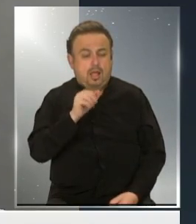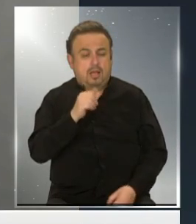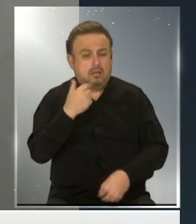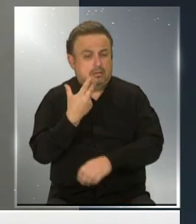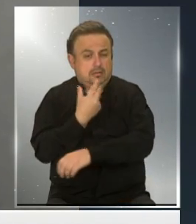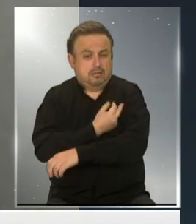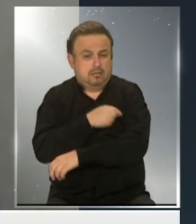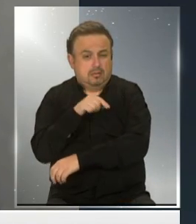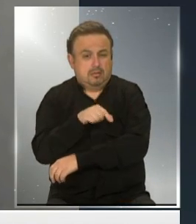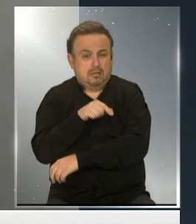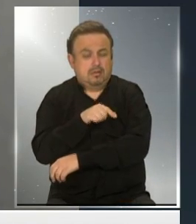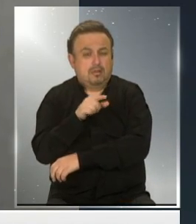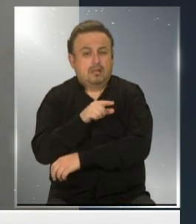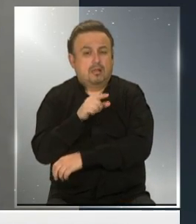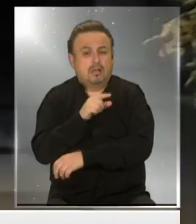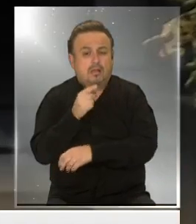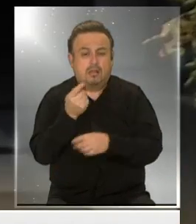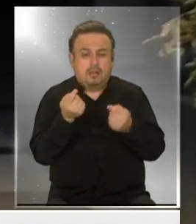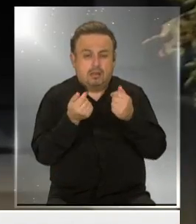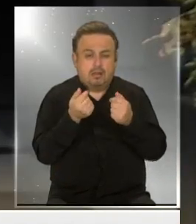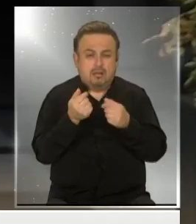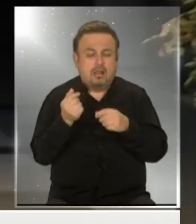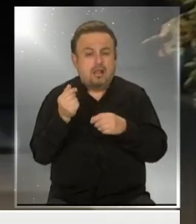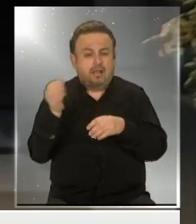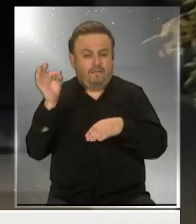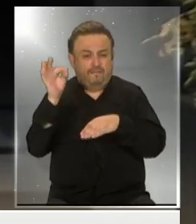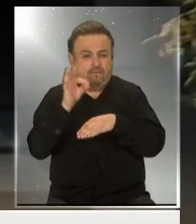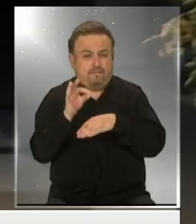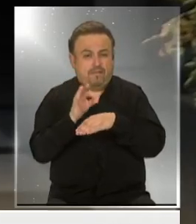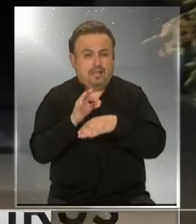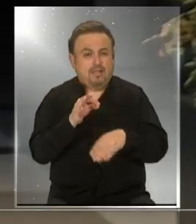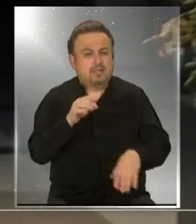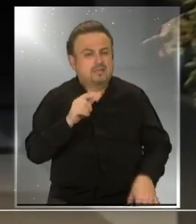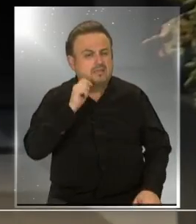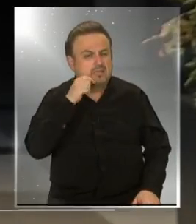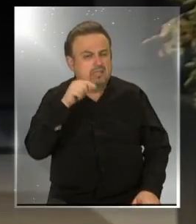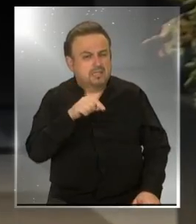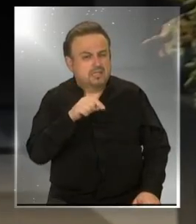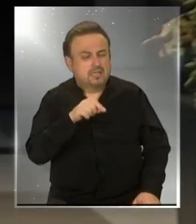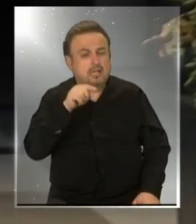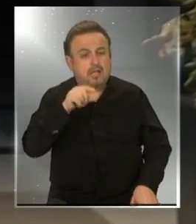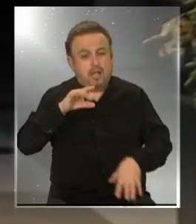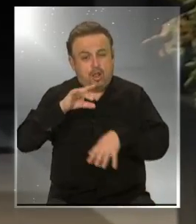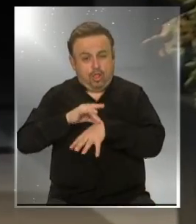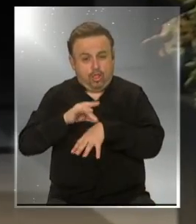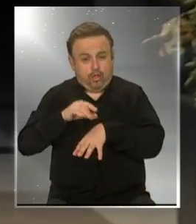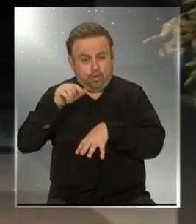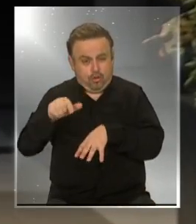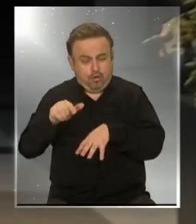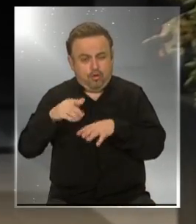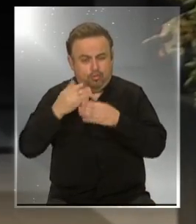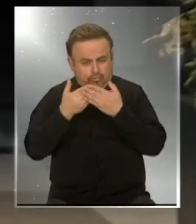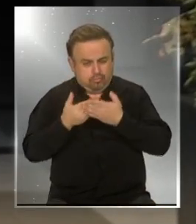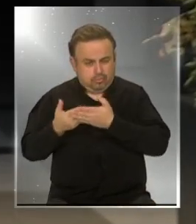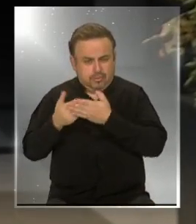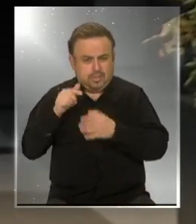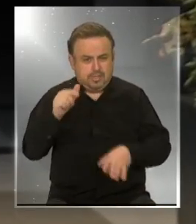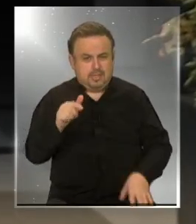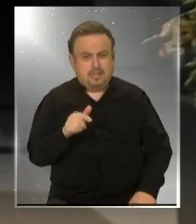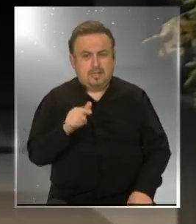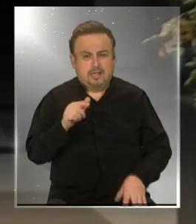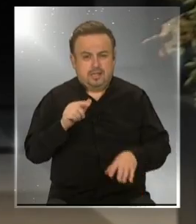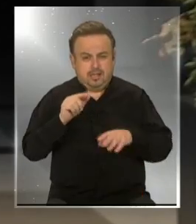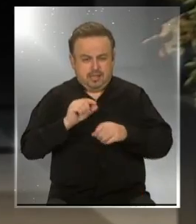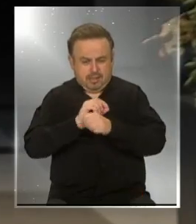tipo partículas similares a virus. Pero, ¿qué significa esto? El doctor Tapia estudió el